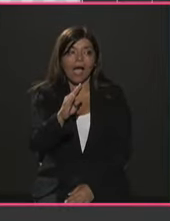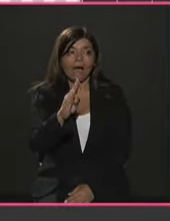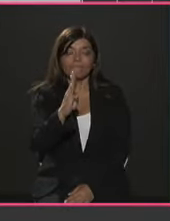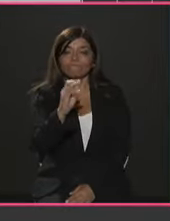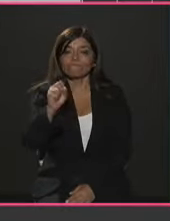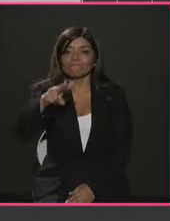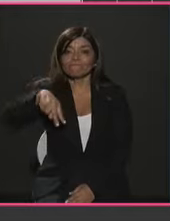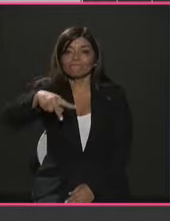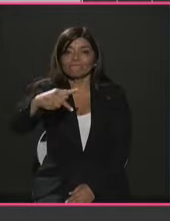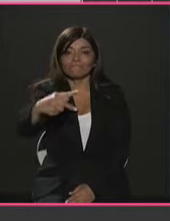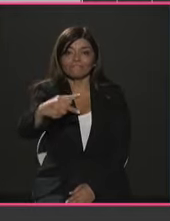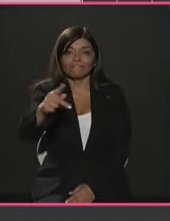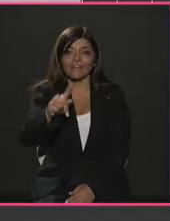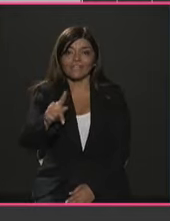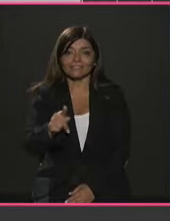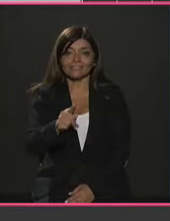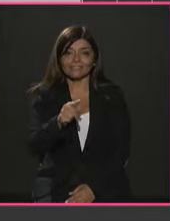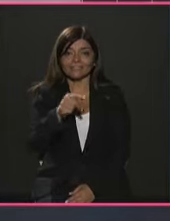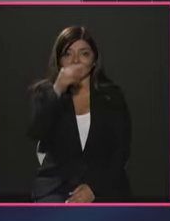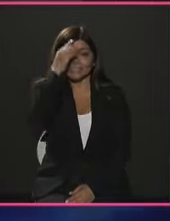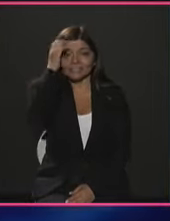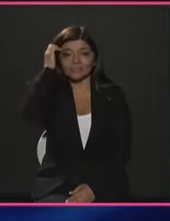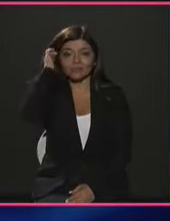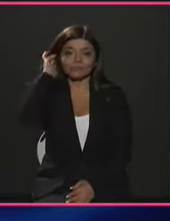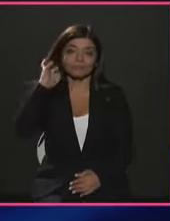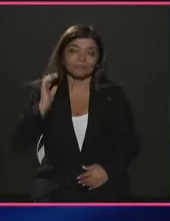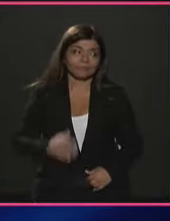BS gracias